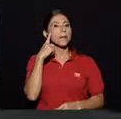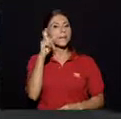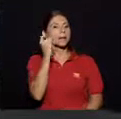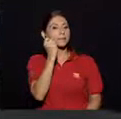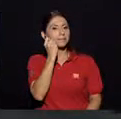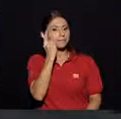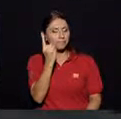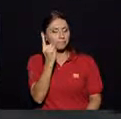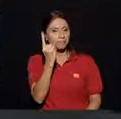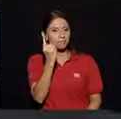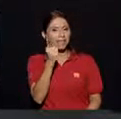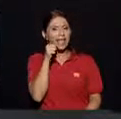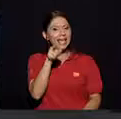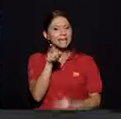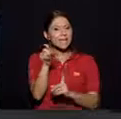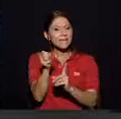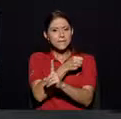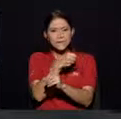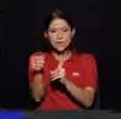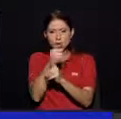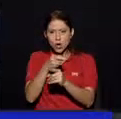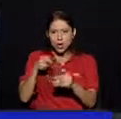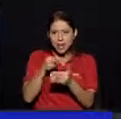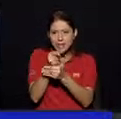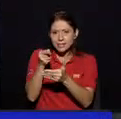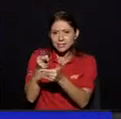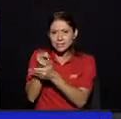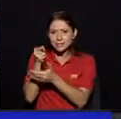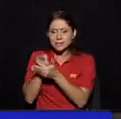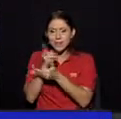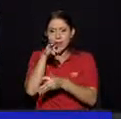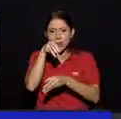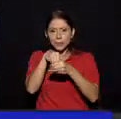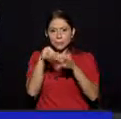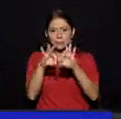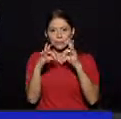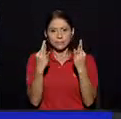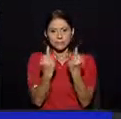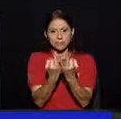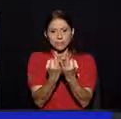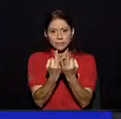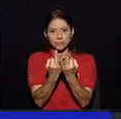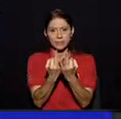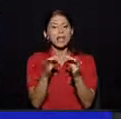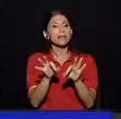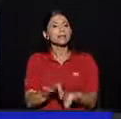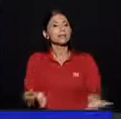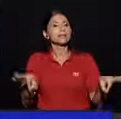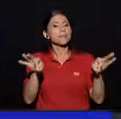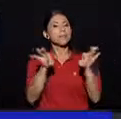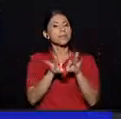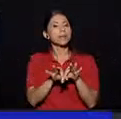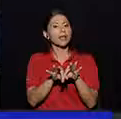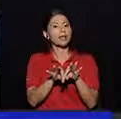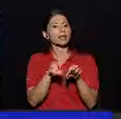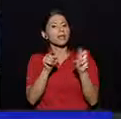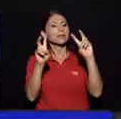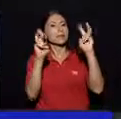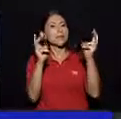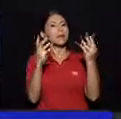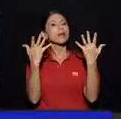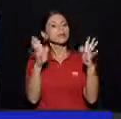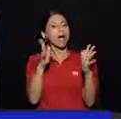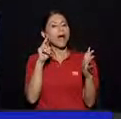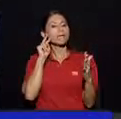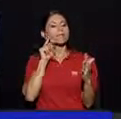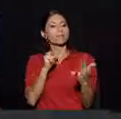Para comprender un poco esta violencia que está teniendo implicaciones en las familias, es importante colocar en perspectiva el tema y comprender